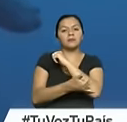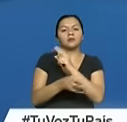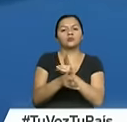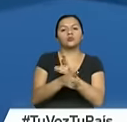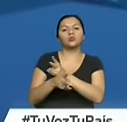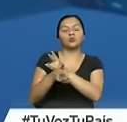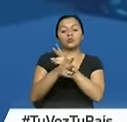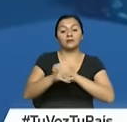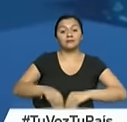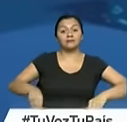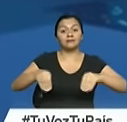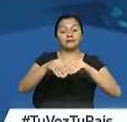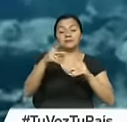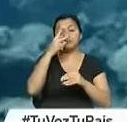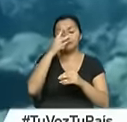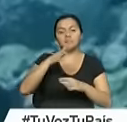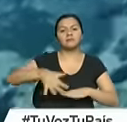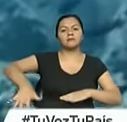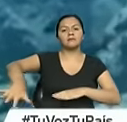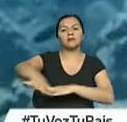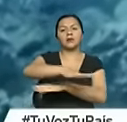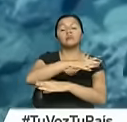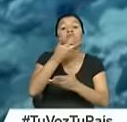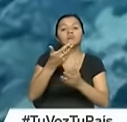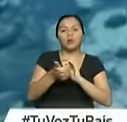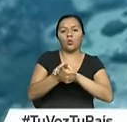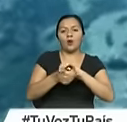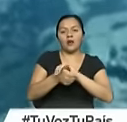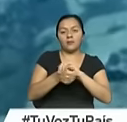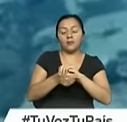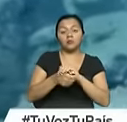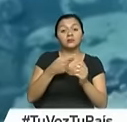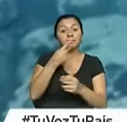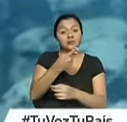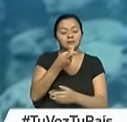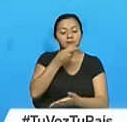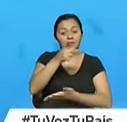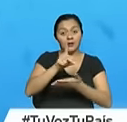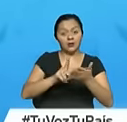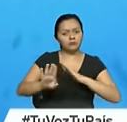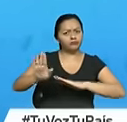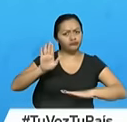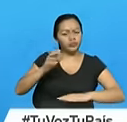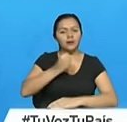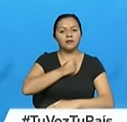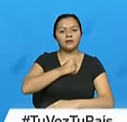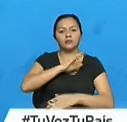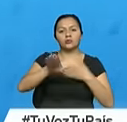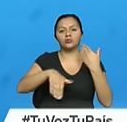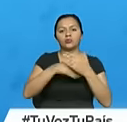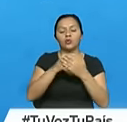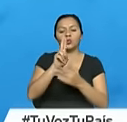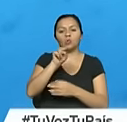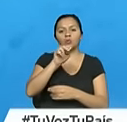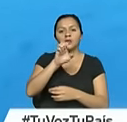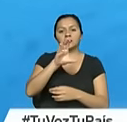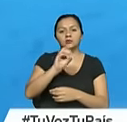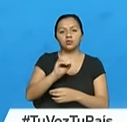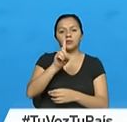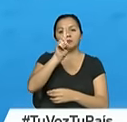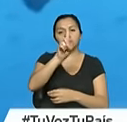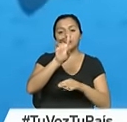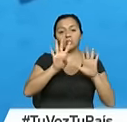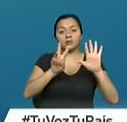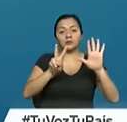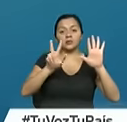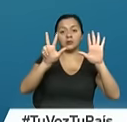conservación de su territorio marino son las Islas Galápagos, declaradas como Patrimonio de la Humanidad por la UNESCO en